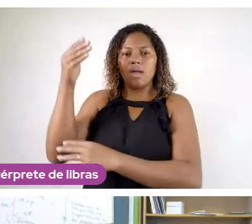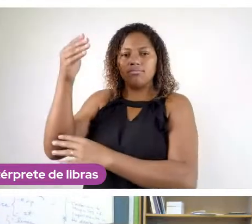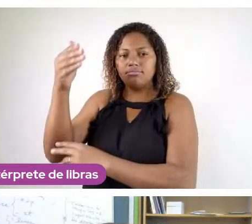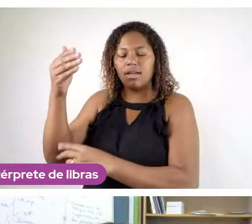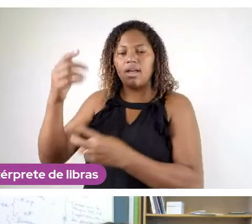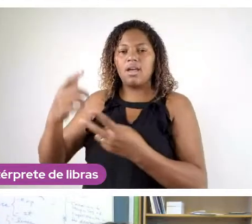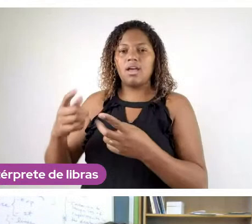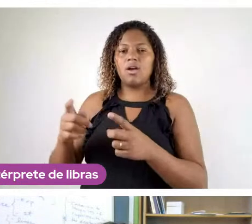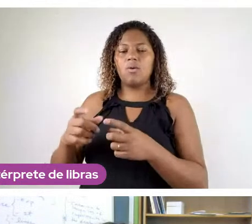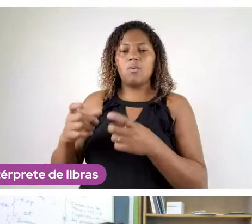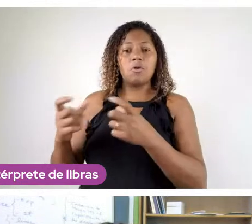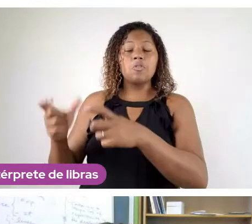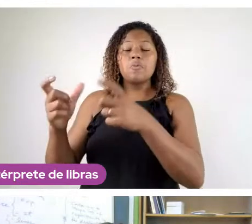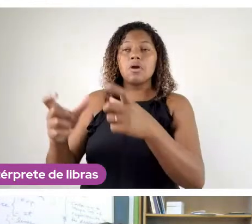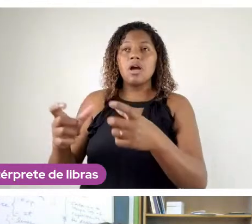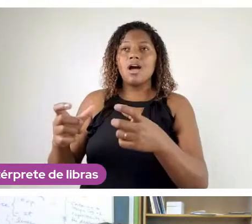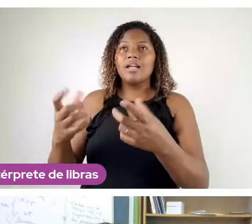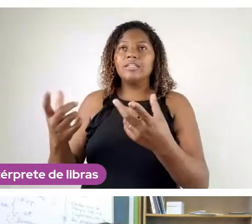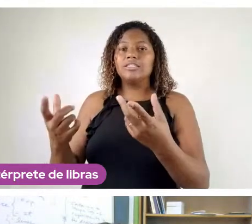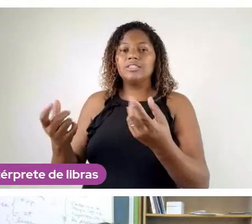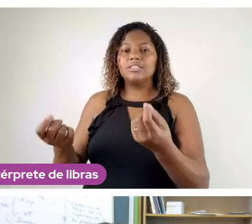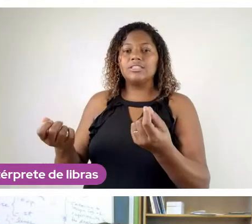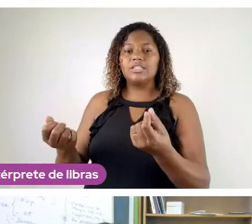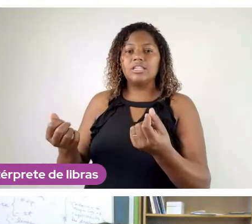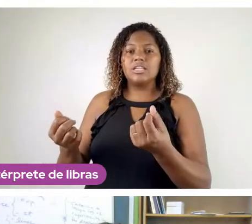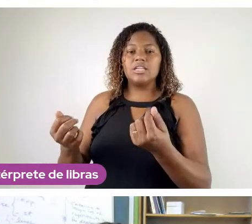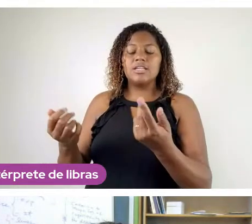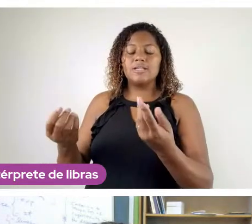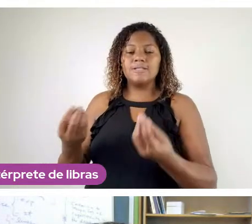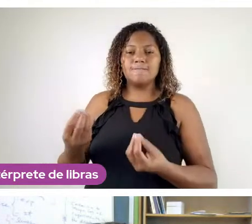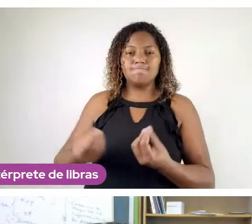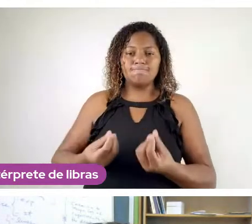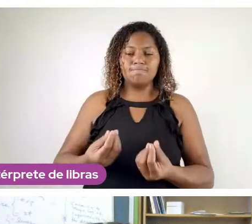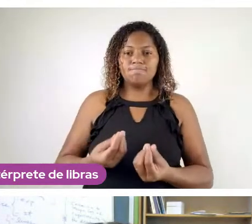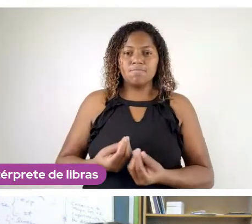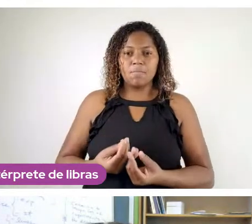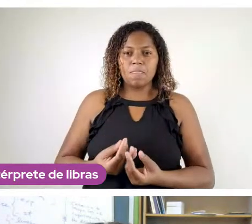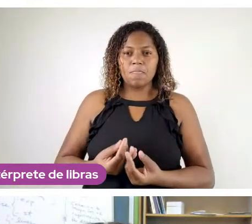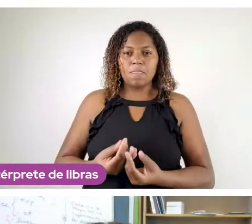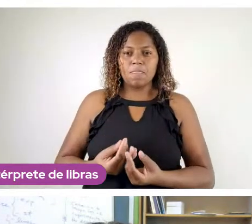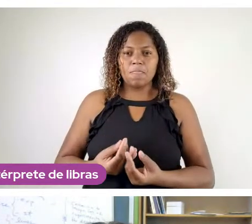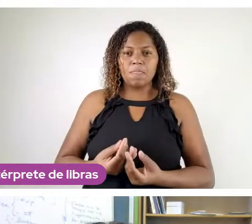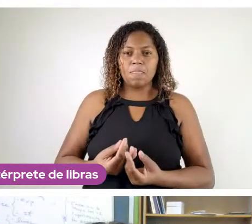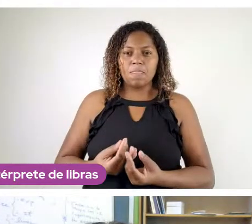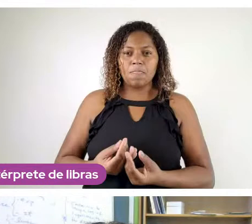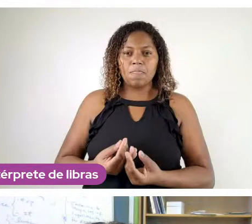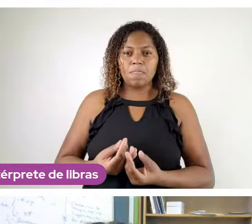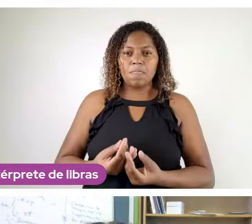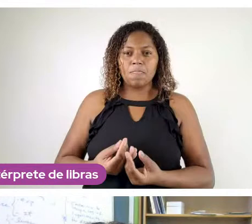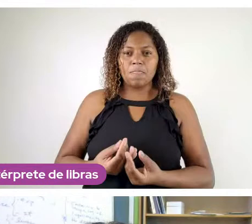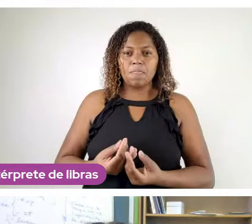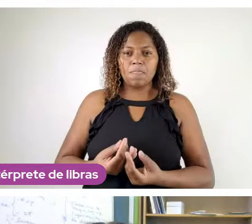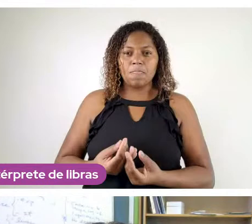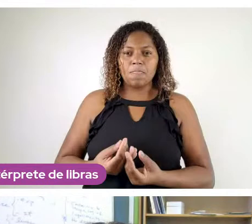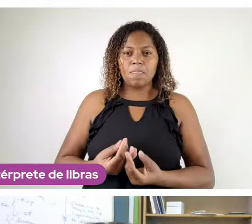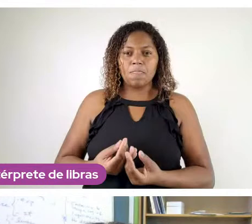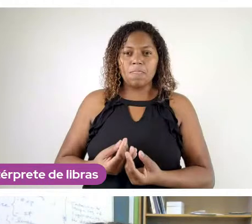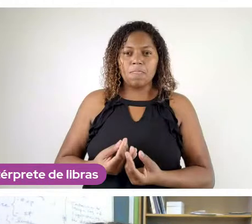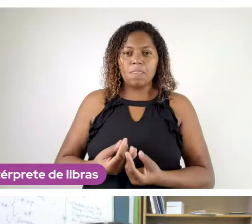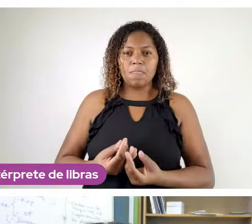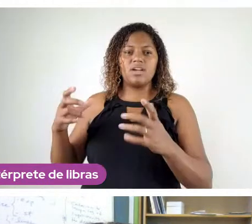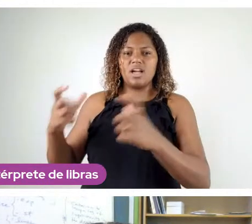lugar de crear, bueno, pues una masificación, ¿no? Y realizar una urbanización